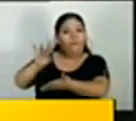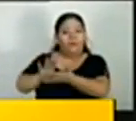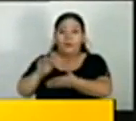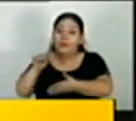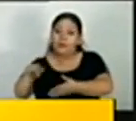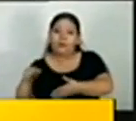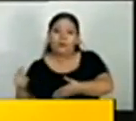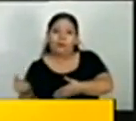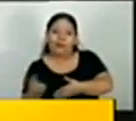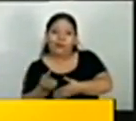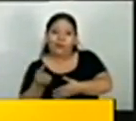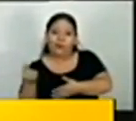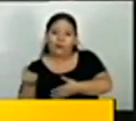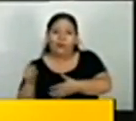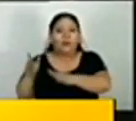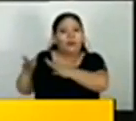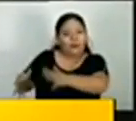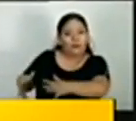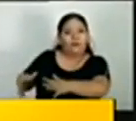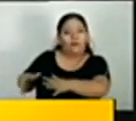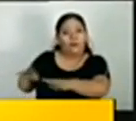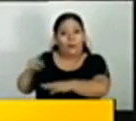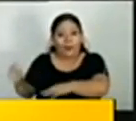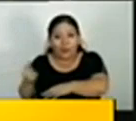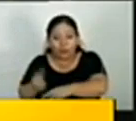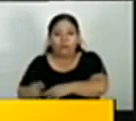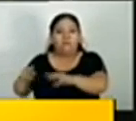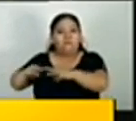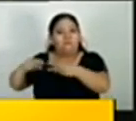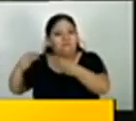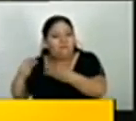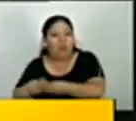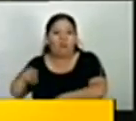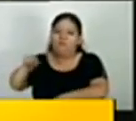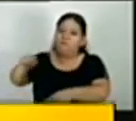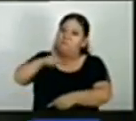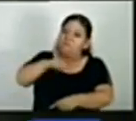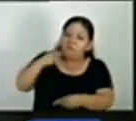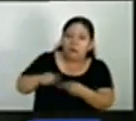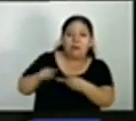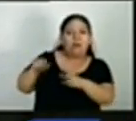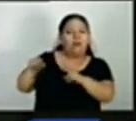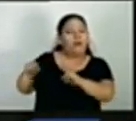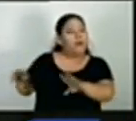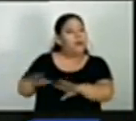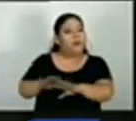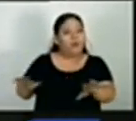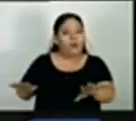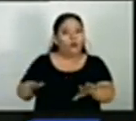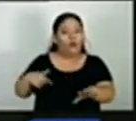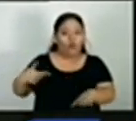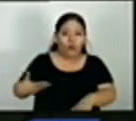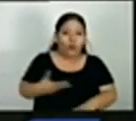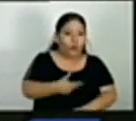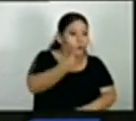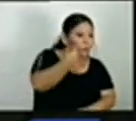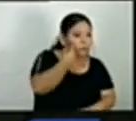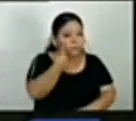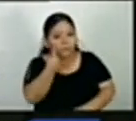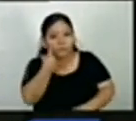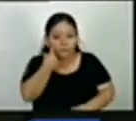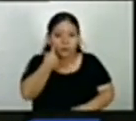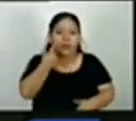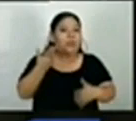reductos de pandilleros, terroristas, asesinos seriales. Vamos ganando esta guerra.